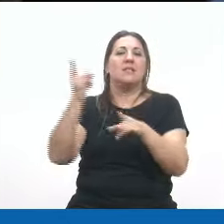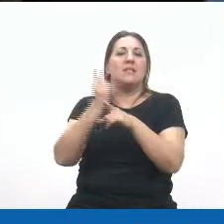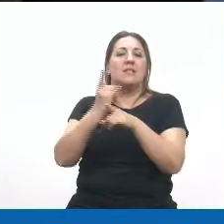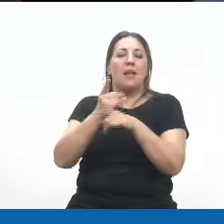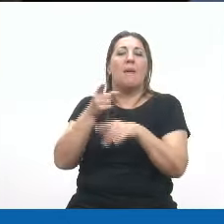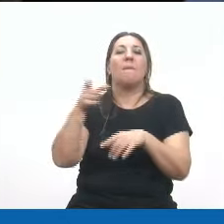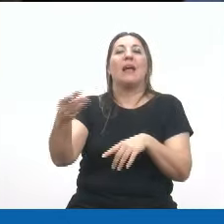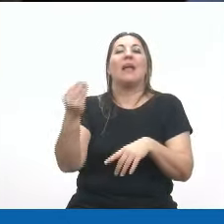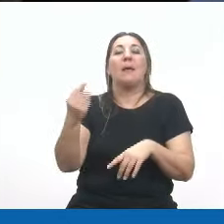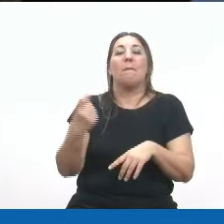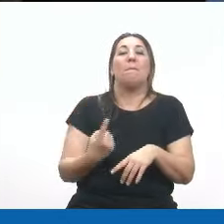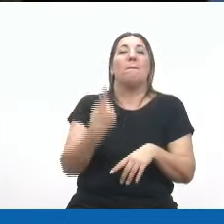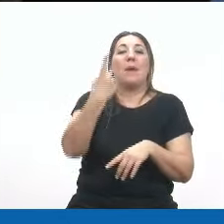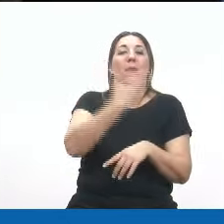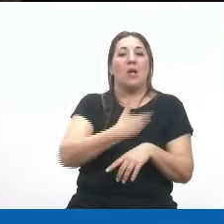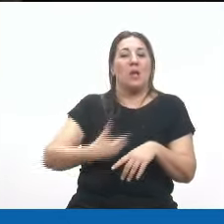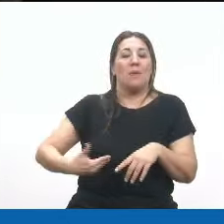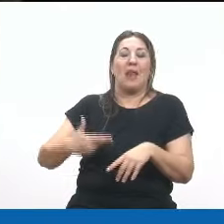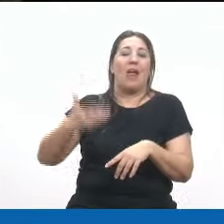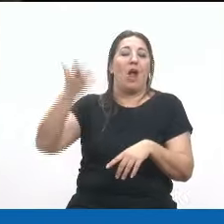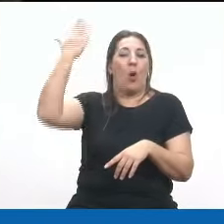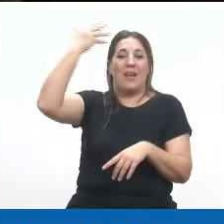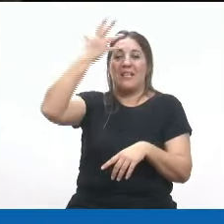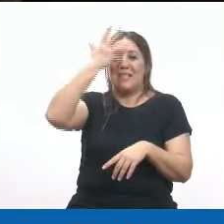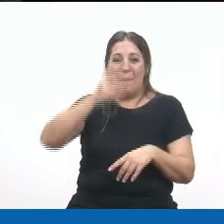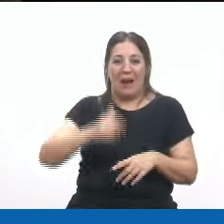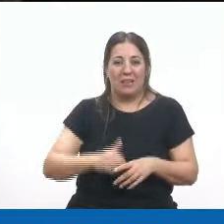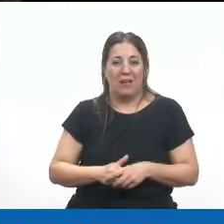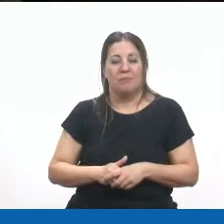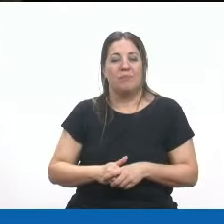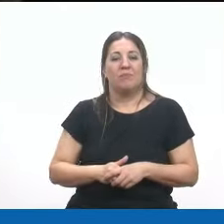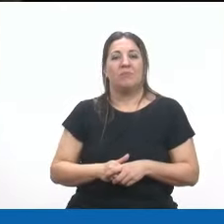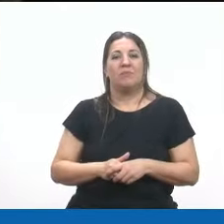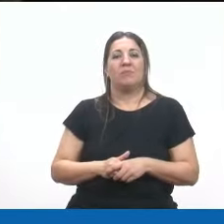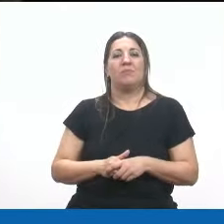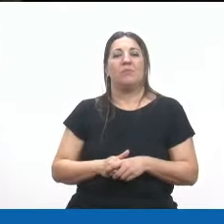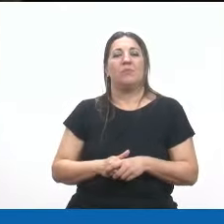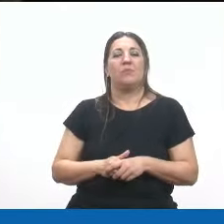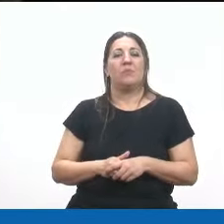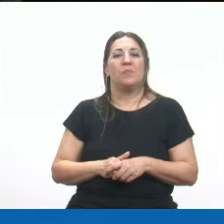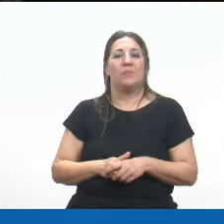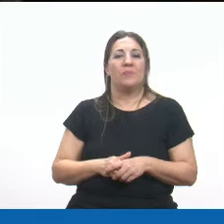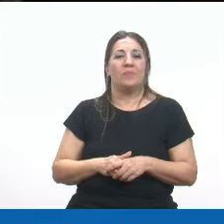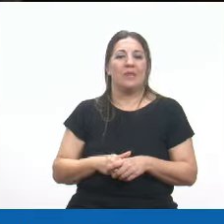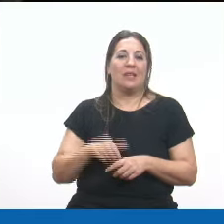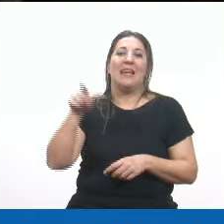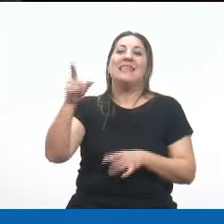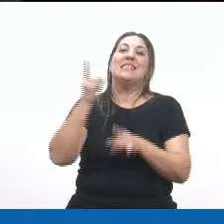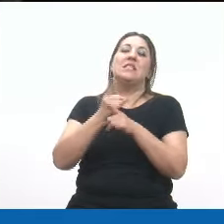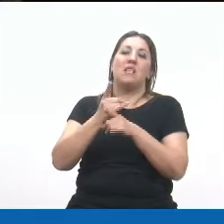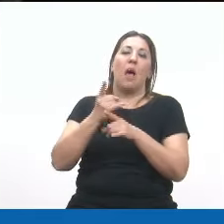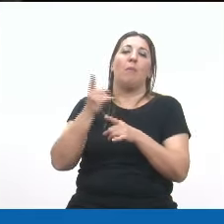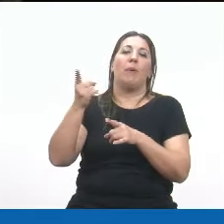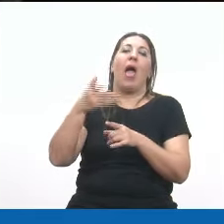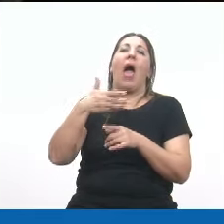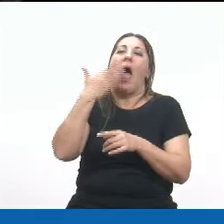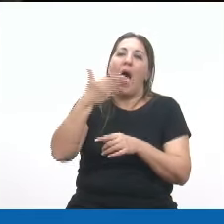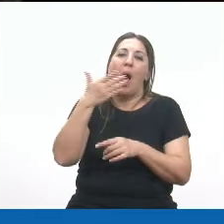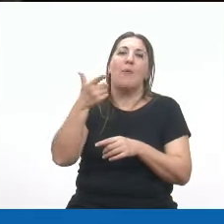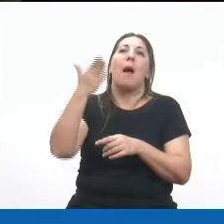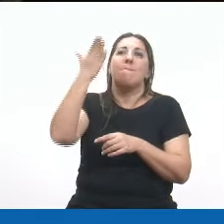gobernador el general San Martín siempre o sea los recuerdan a medias porque San